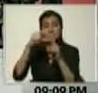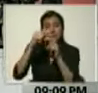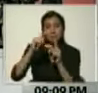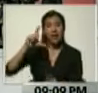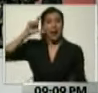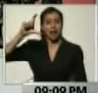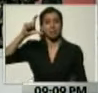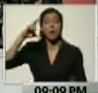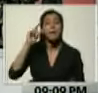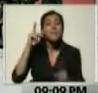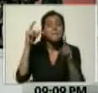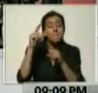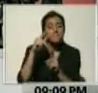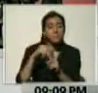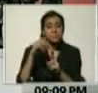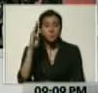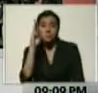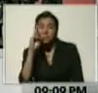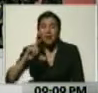mayúscula.